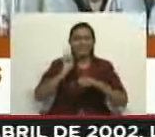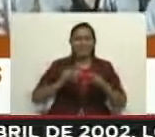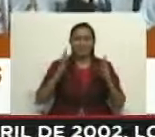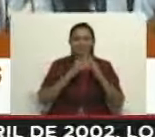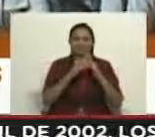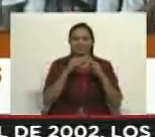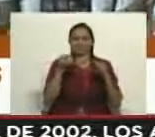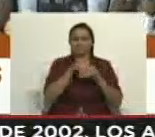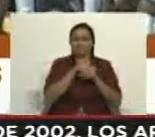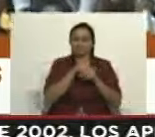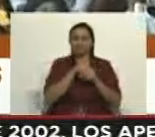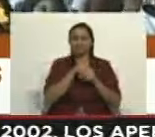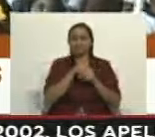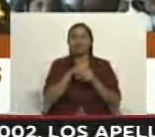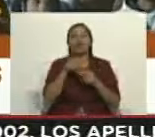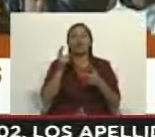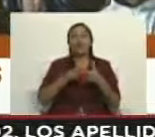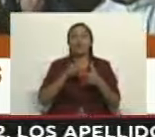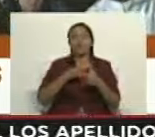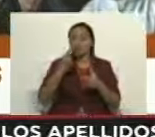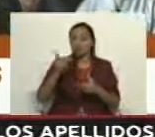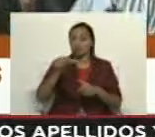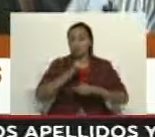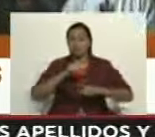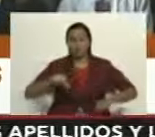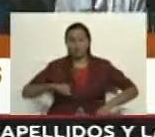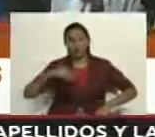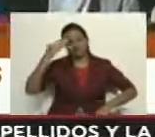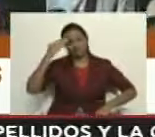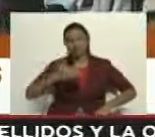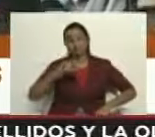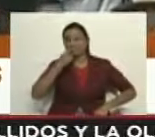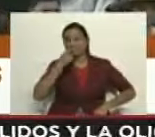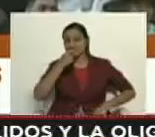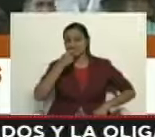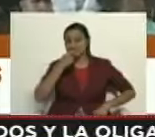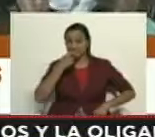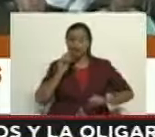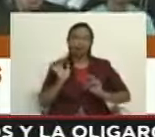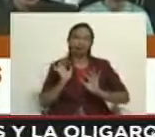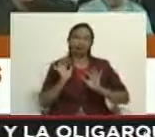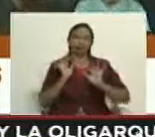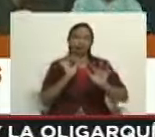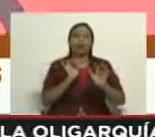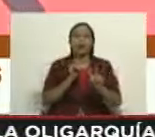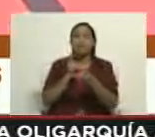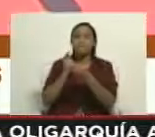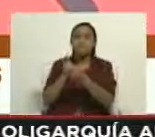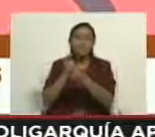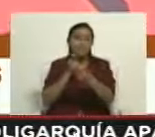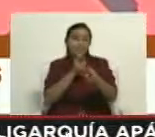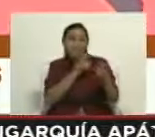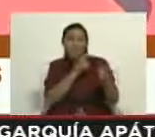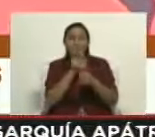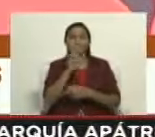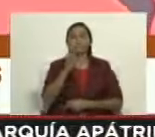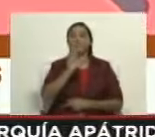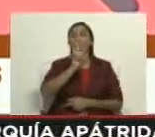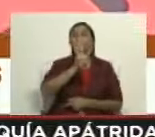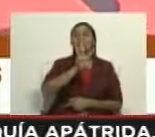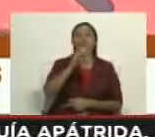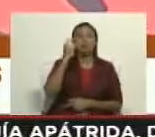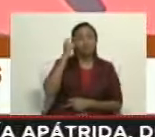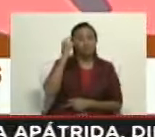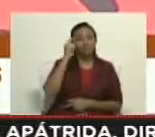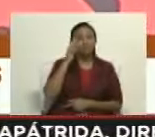no estaba preparada en aquel momento para el orden público, pues salió a disparar y mataron en 3 días más o menos